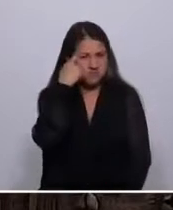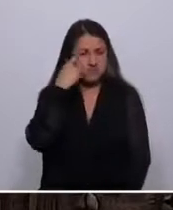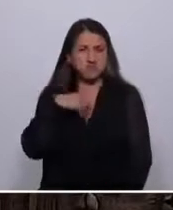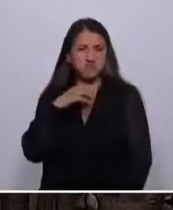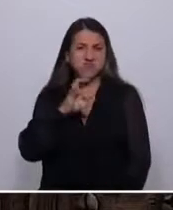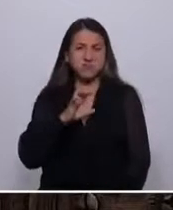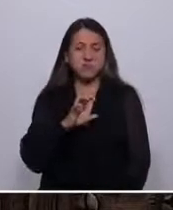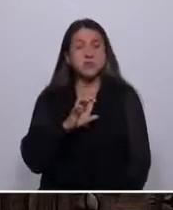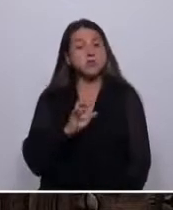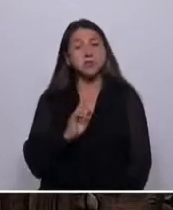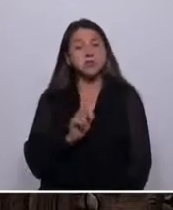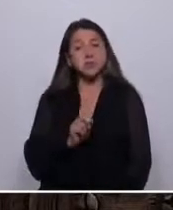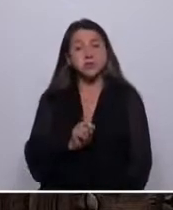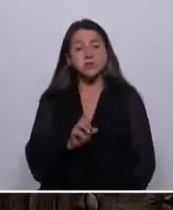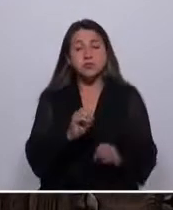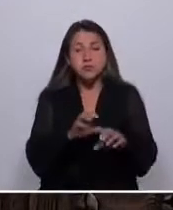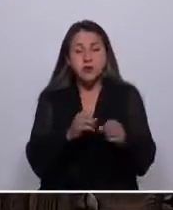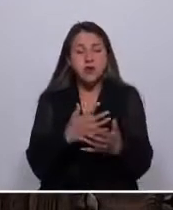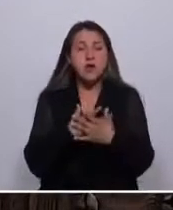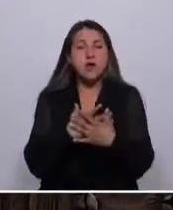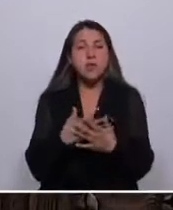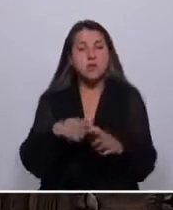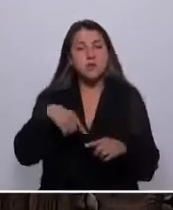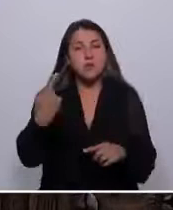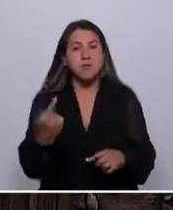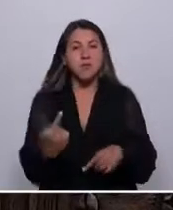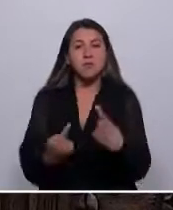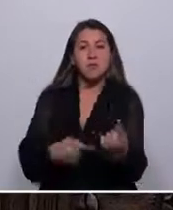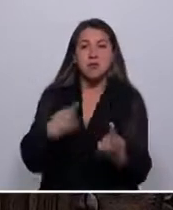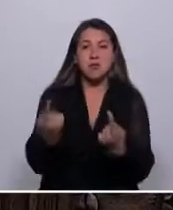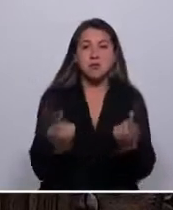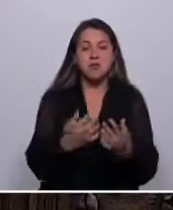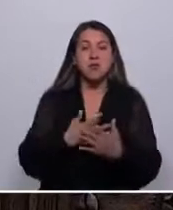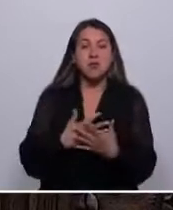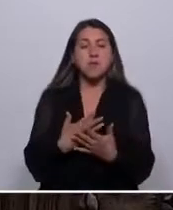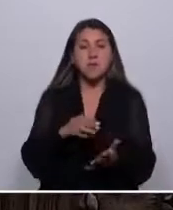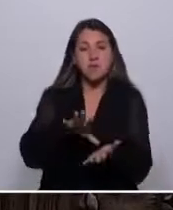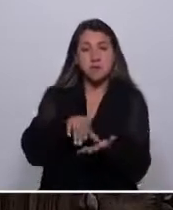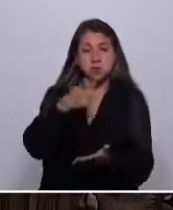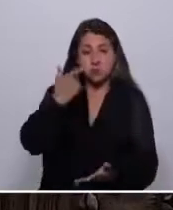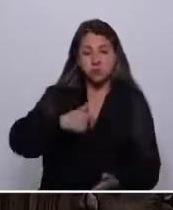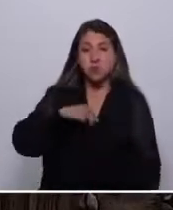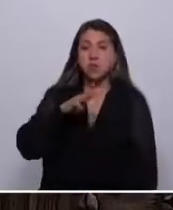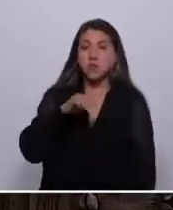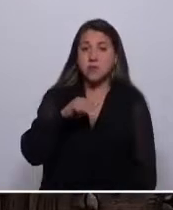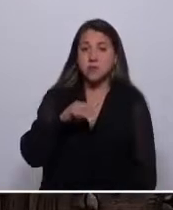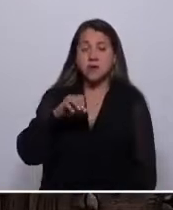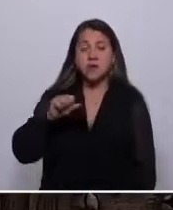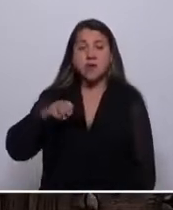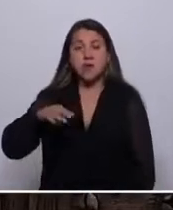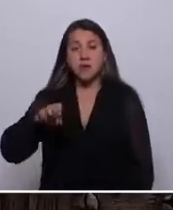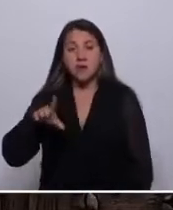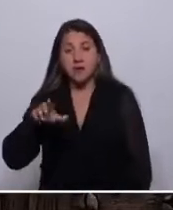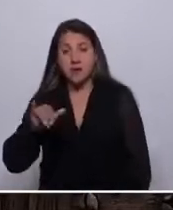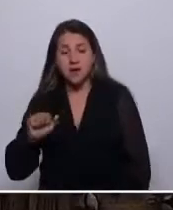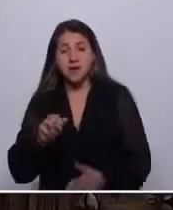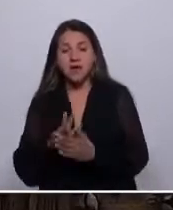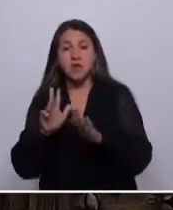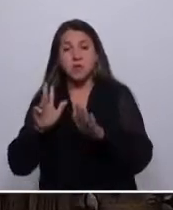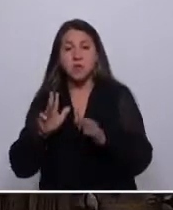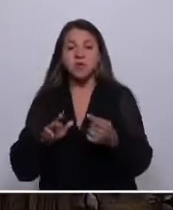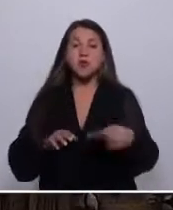en nosotros, sembraron amor por el prójimo y amor por la patria. Soy madre de Amelia de 9 años y de Amparo de